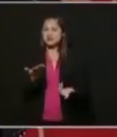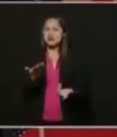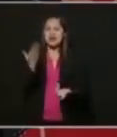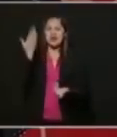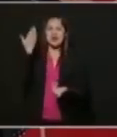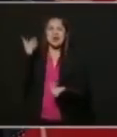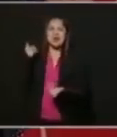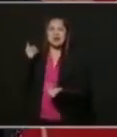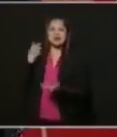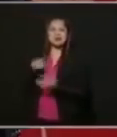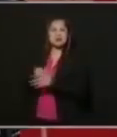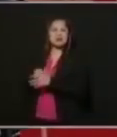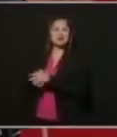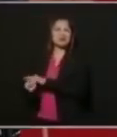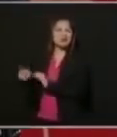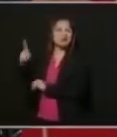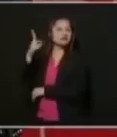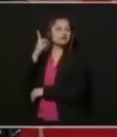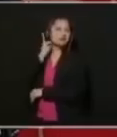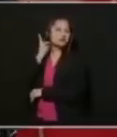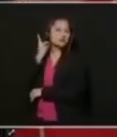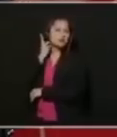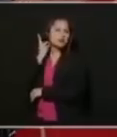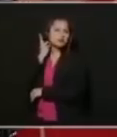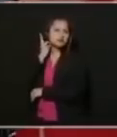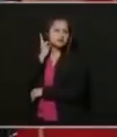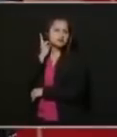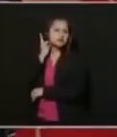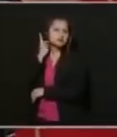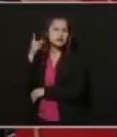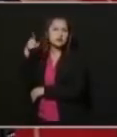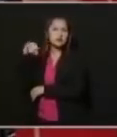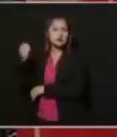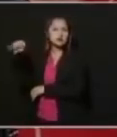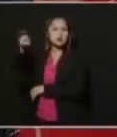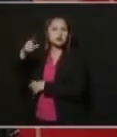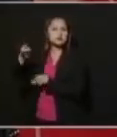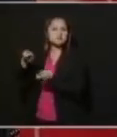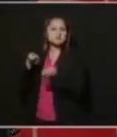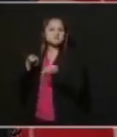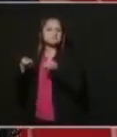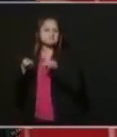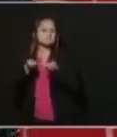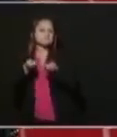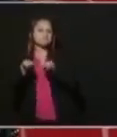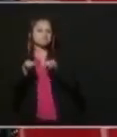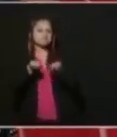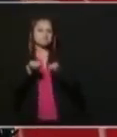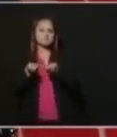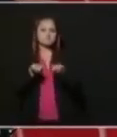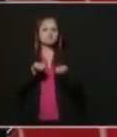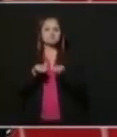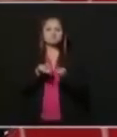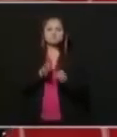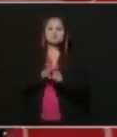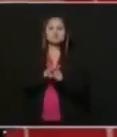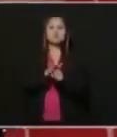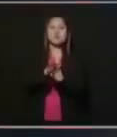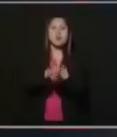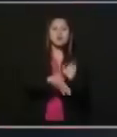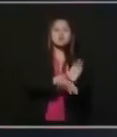diputados para que ellos decidieran con esas asignaciones qué obras realizar